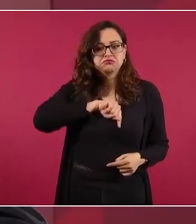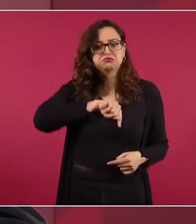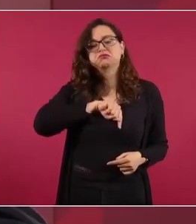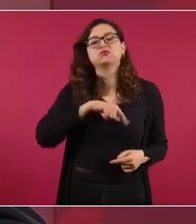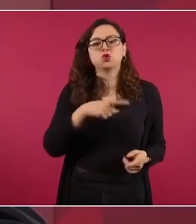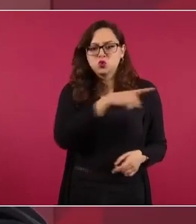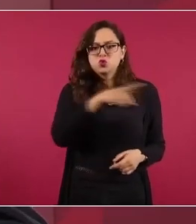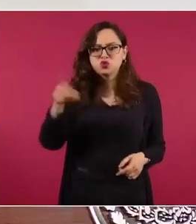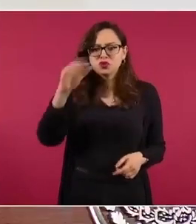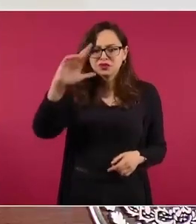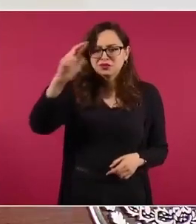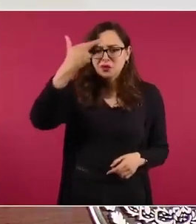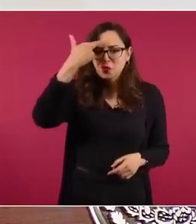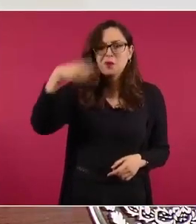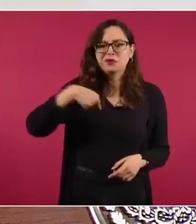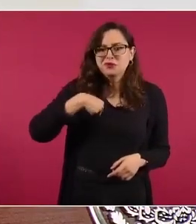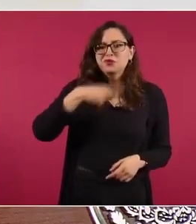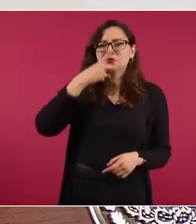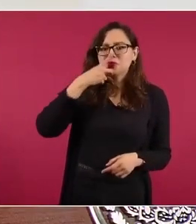si ustedes se acuerdan de eso.